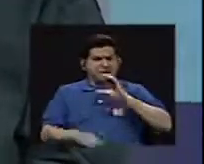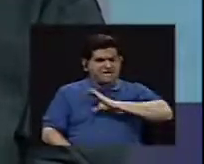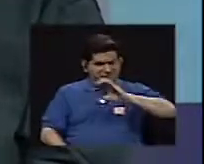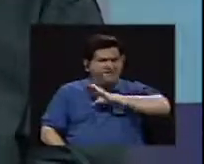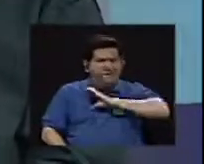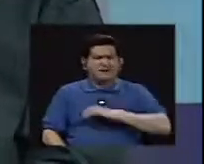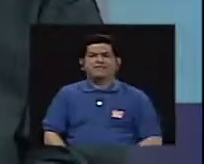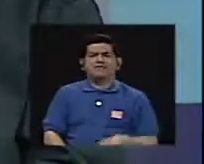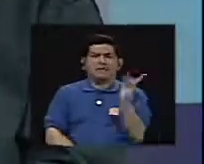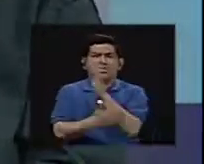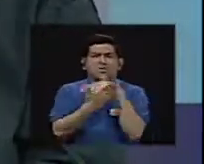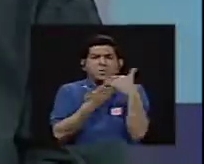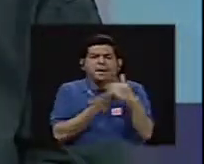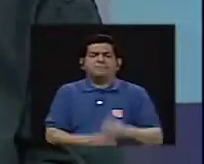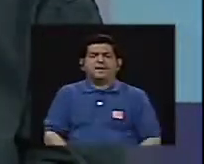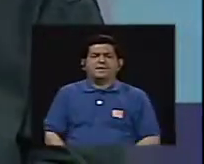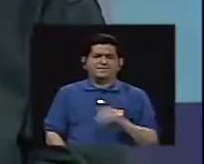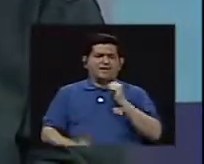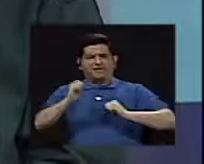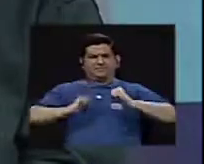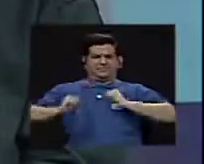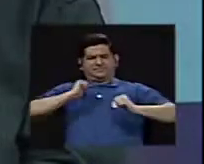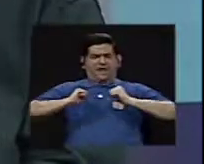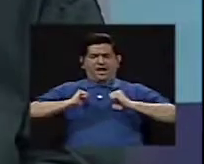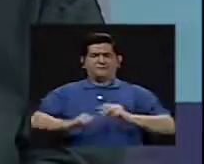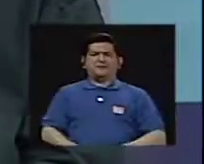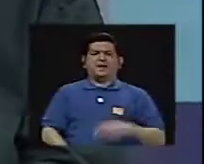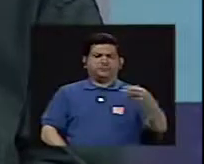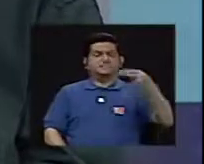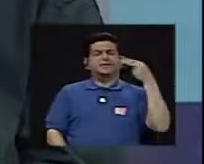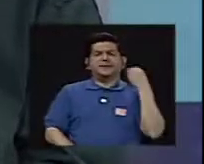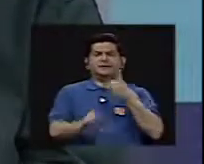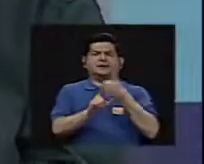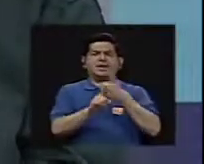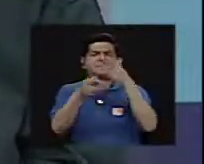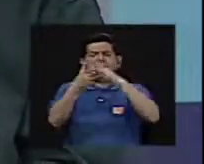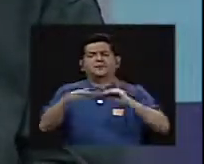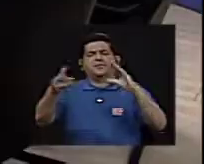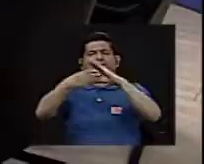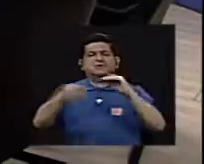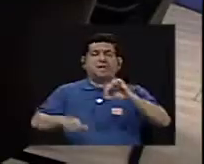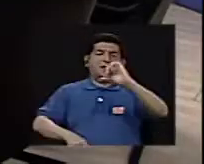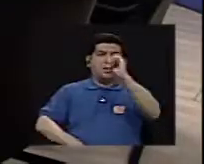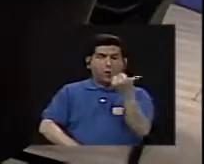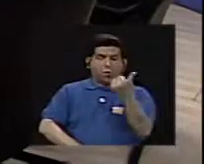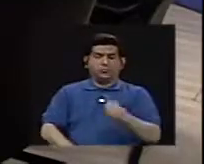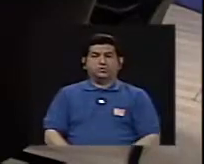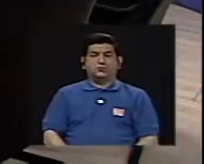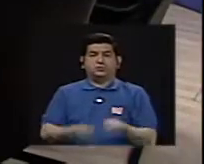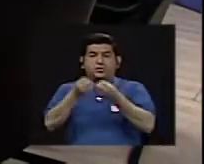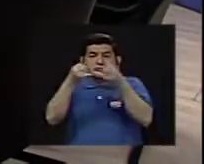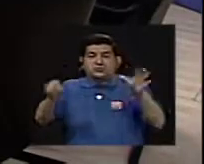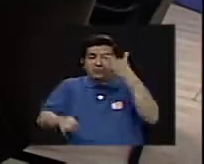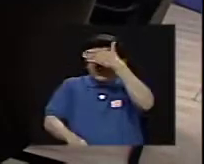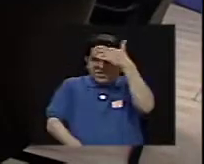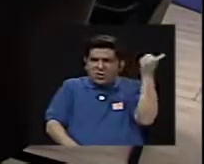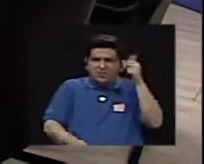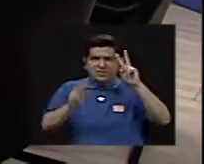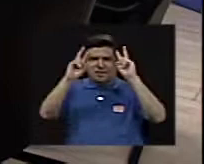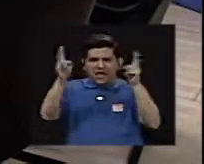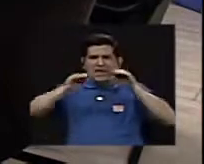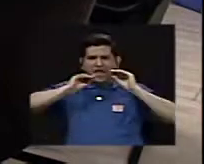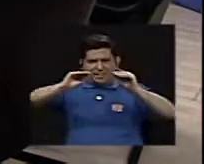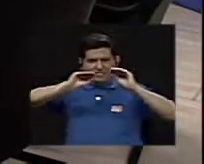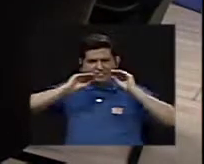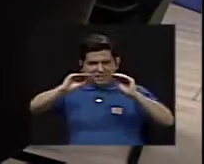es decir, por un lado la línea dramática de una historia que se cuenta, y por otro, sin dejar de lado el tema